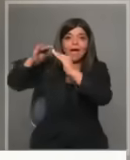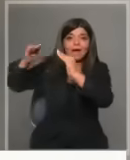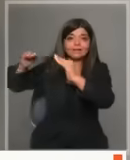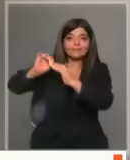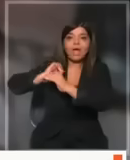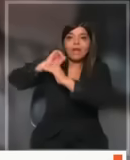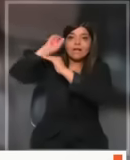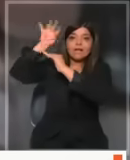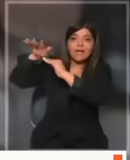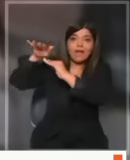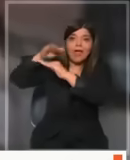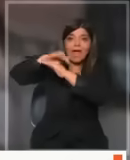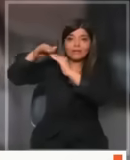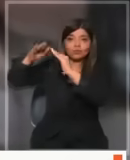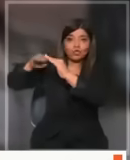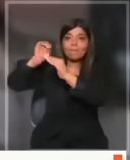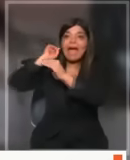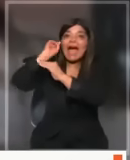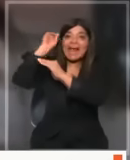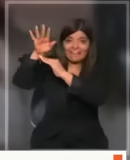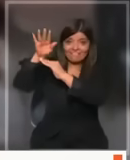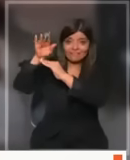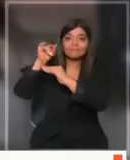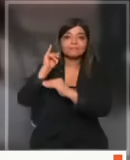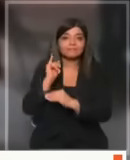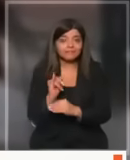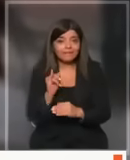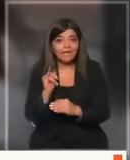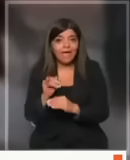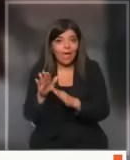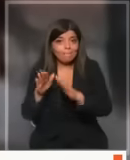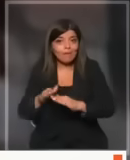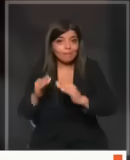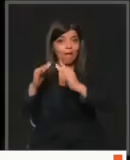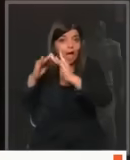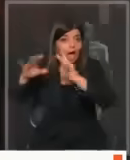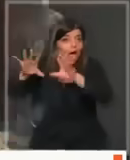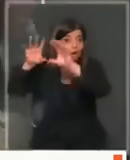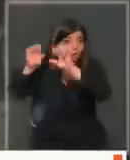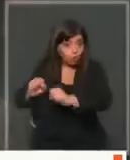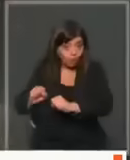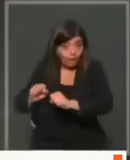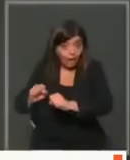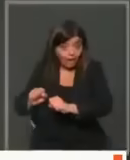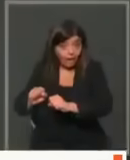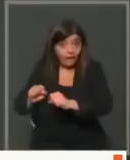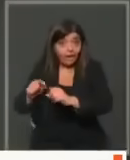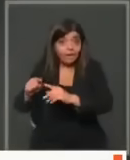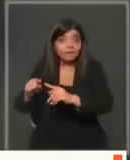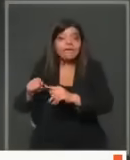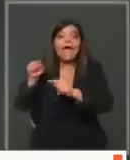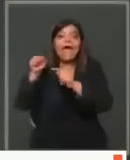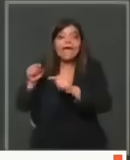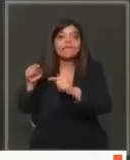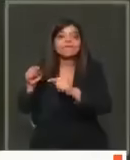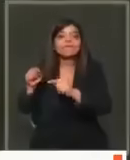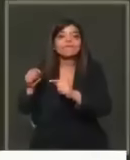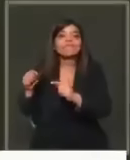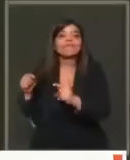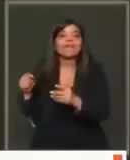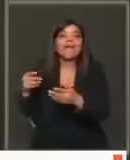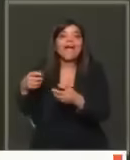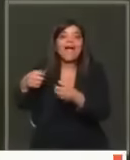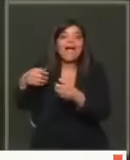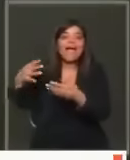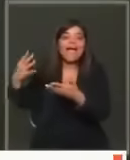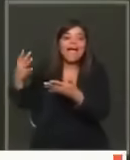que se instaló ahí por años. Sí, en la misma enorme toma que hace semanas encontraron los restos del secuestrado oficial